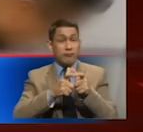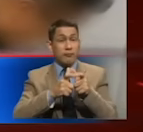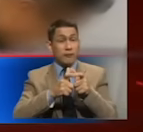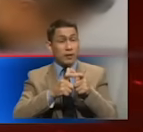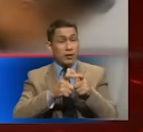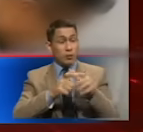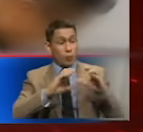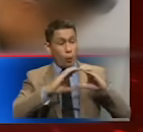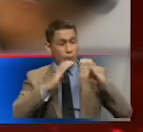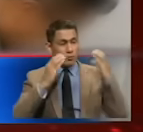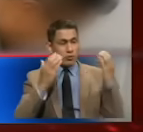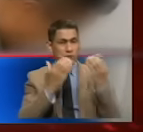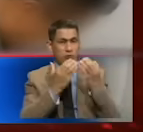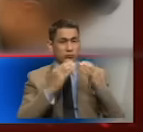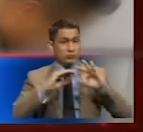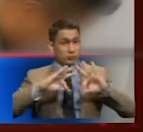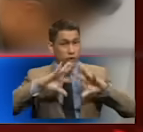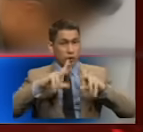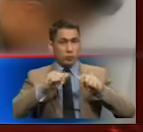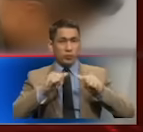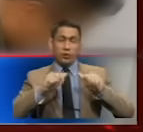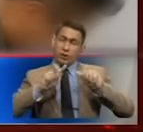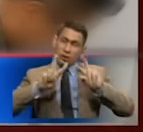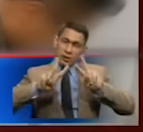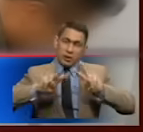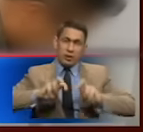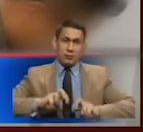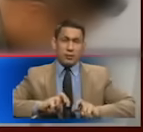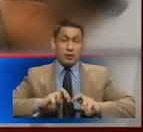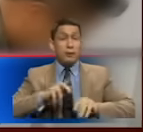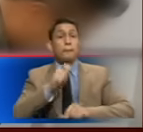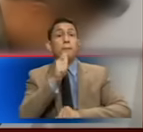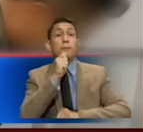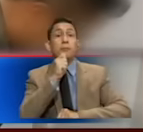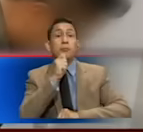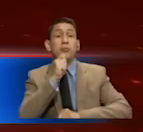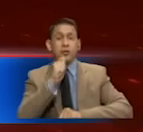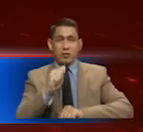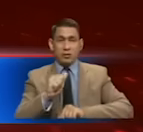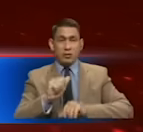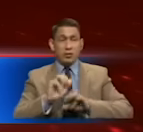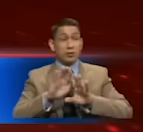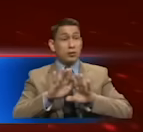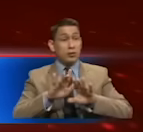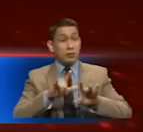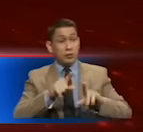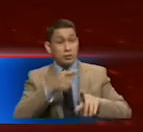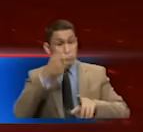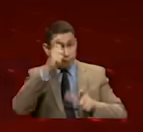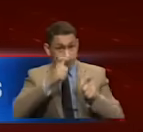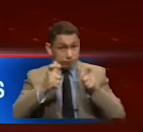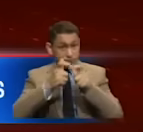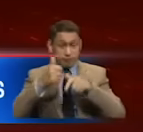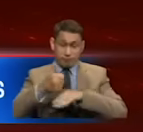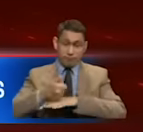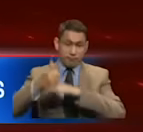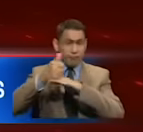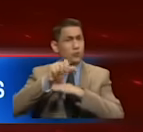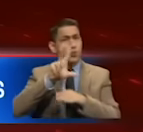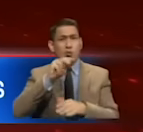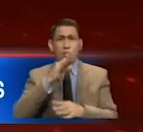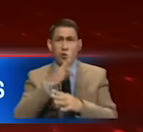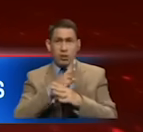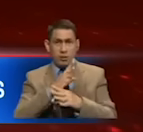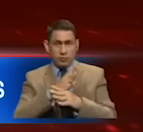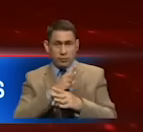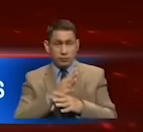activos realiza la indagación. Los allanamientos fueron reservados y no hubo declaraciones de algún fiscal, tampoco